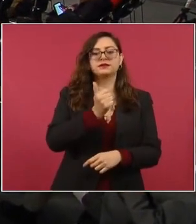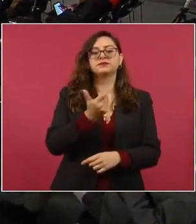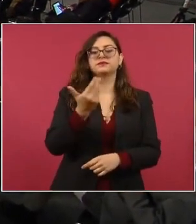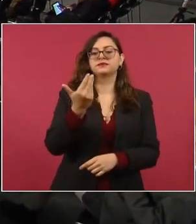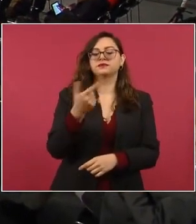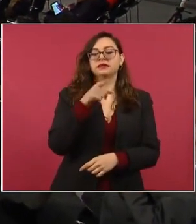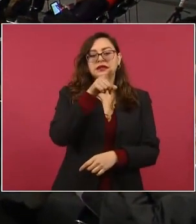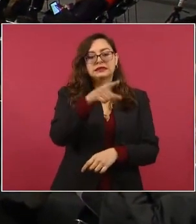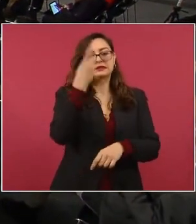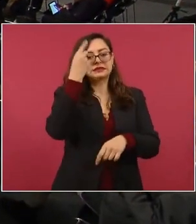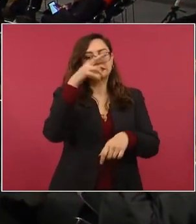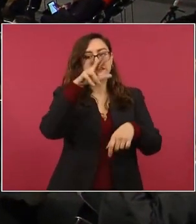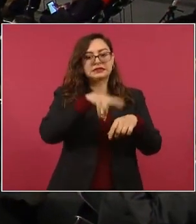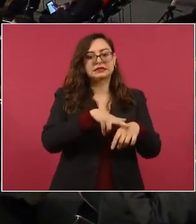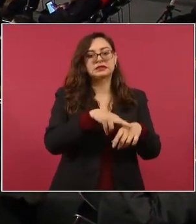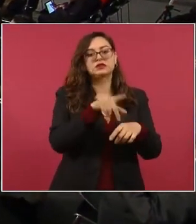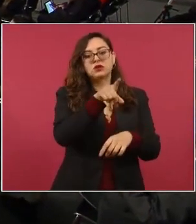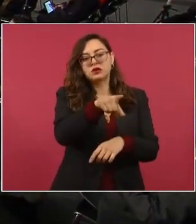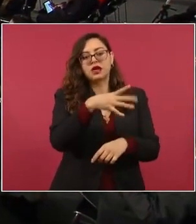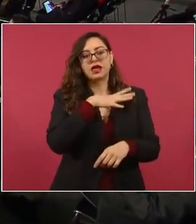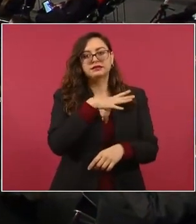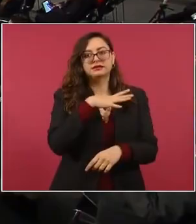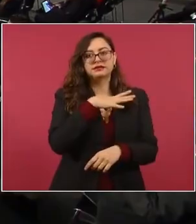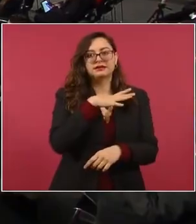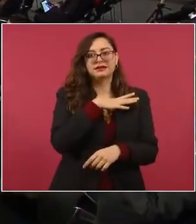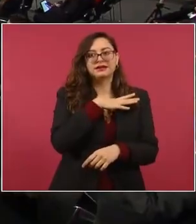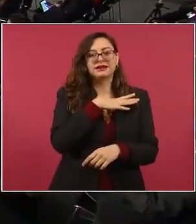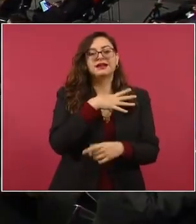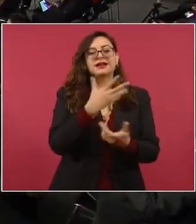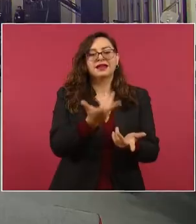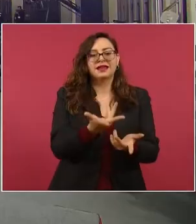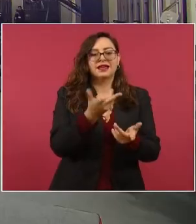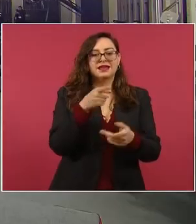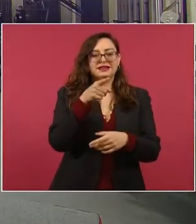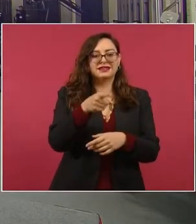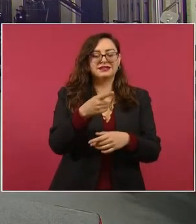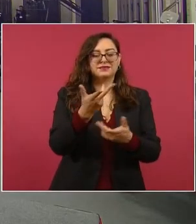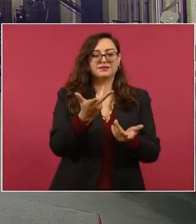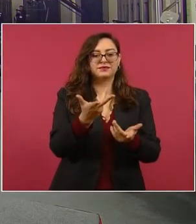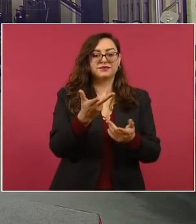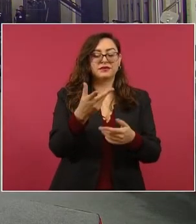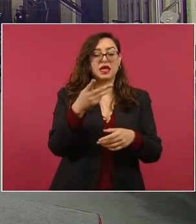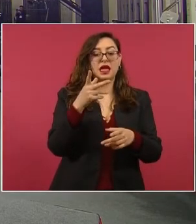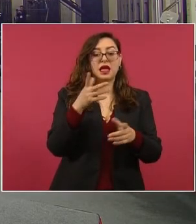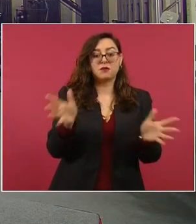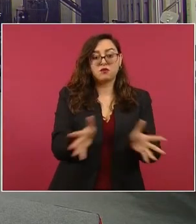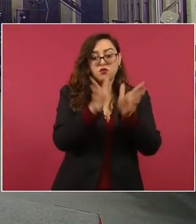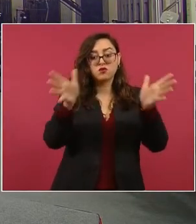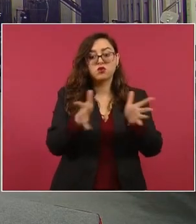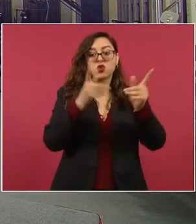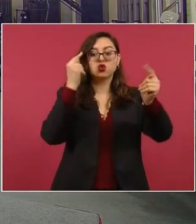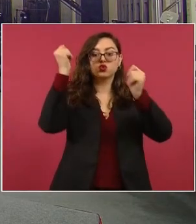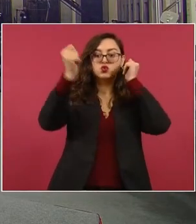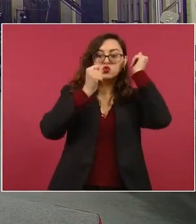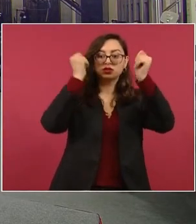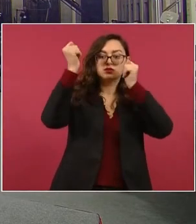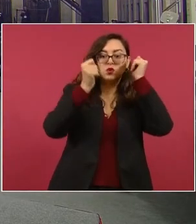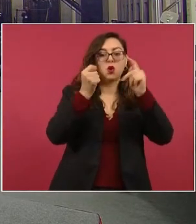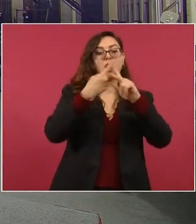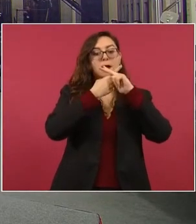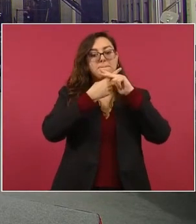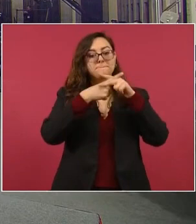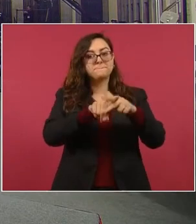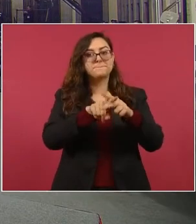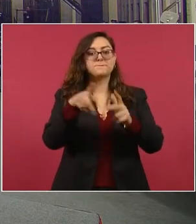y realizamos una visita para promover el turismo y empezamos por el estado de Puebla. Pues